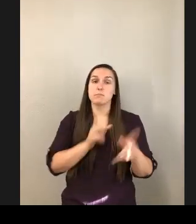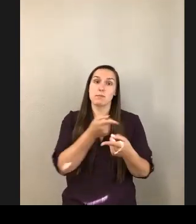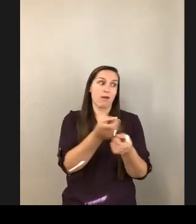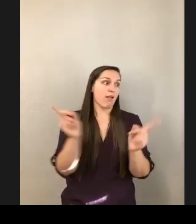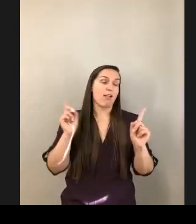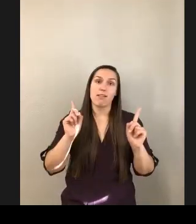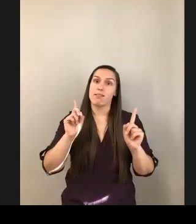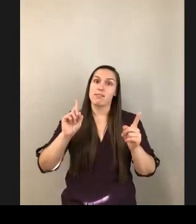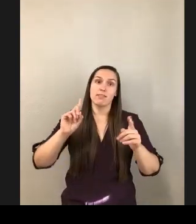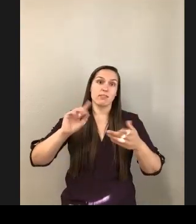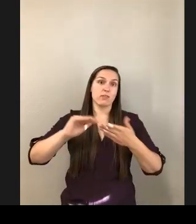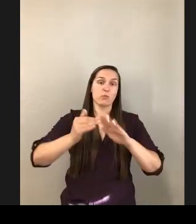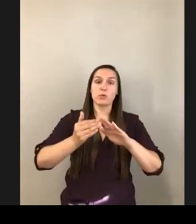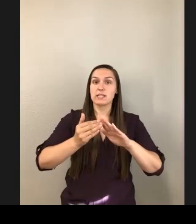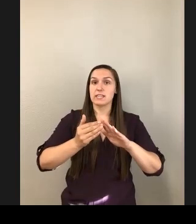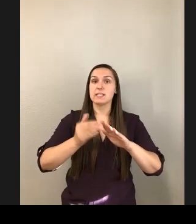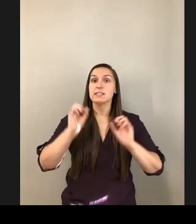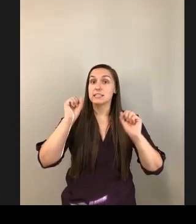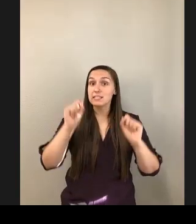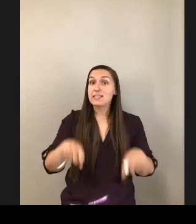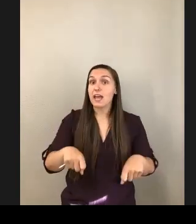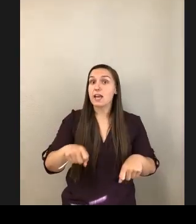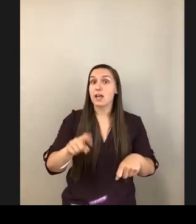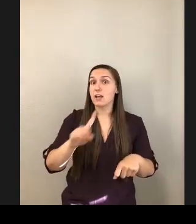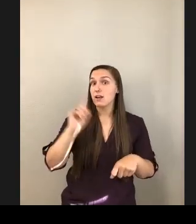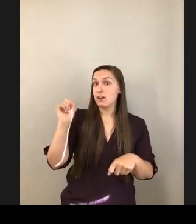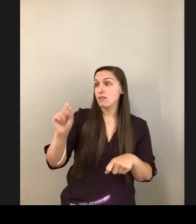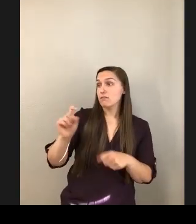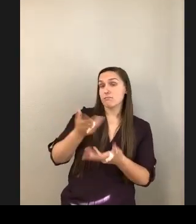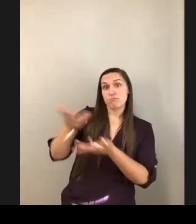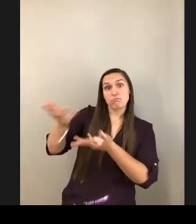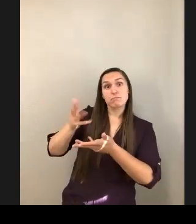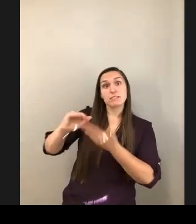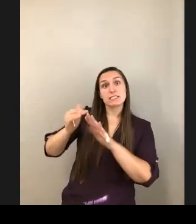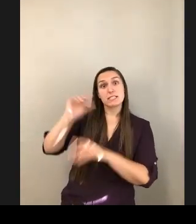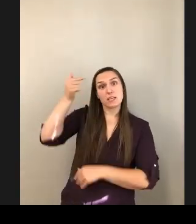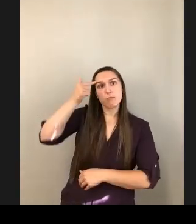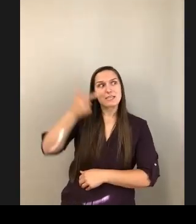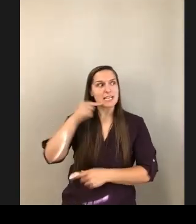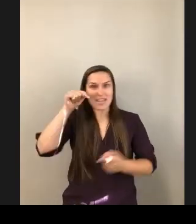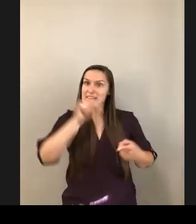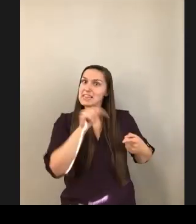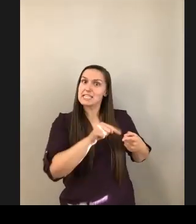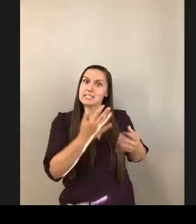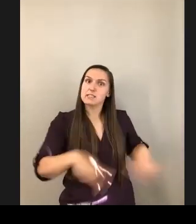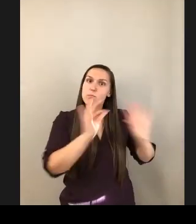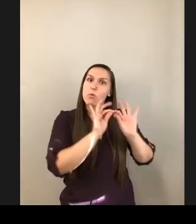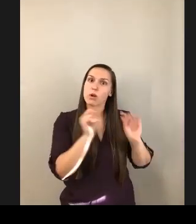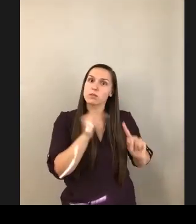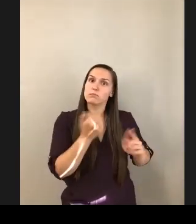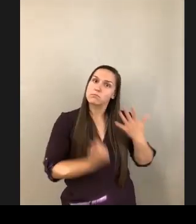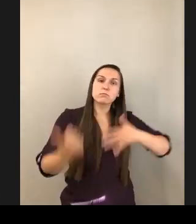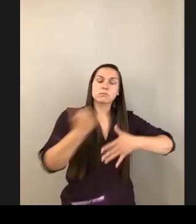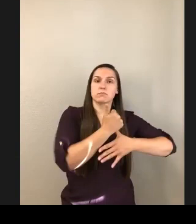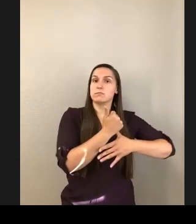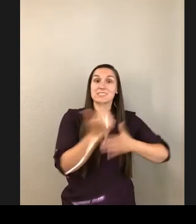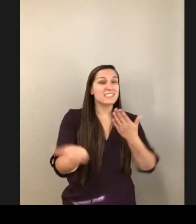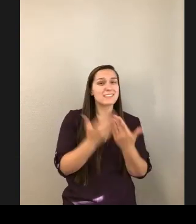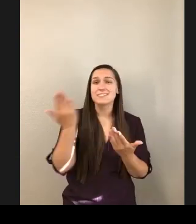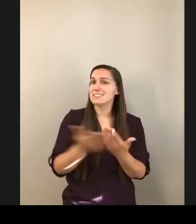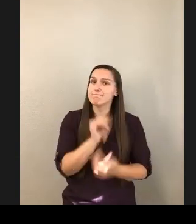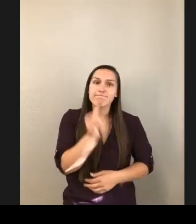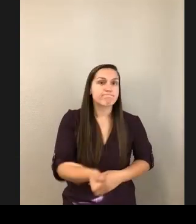la gente de aquí, los miembros de la comunidad, pueden hablar con el gobierno de la ciudad y decirles, eso es algo importante.